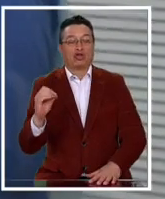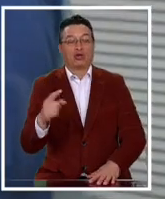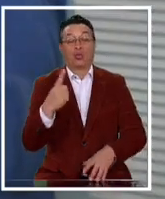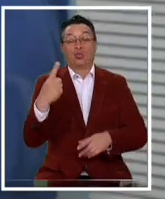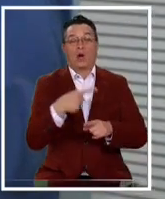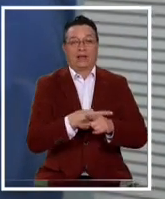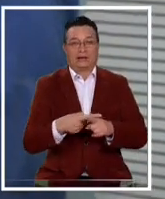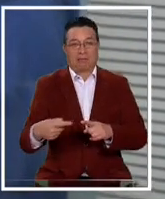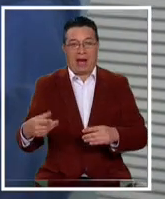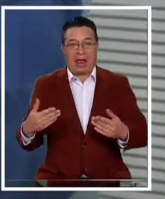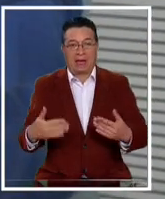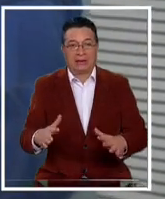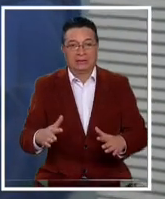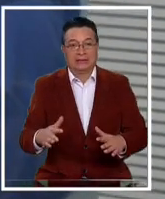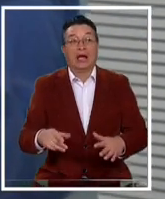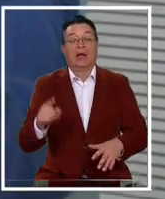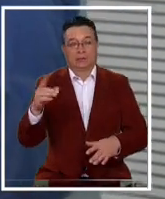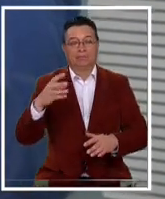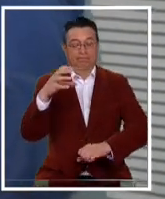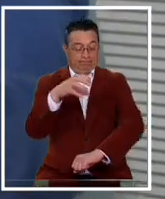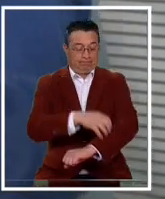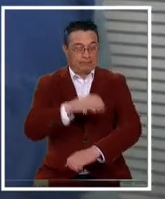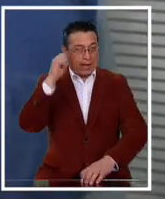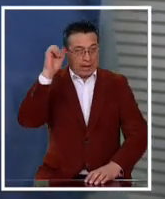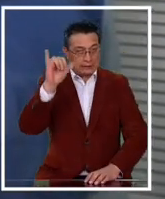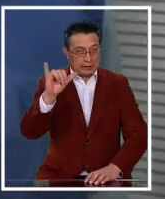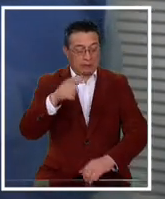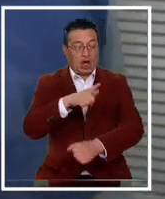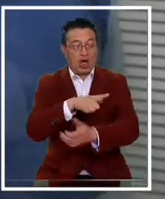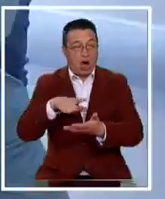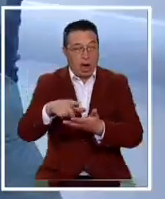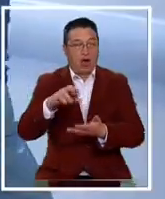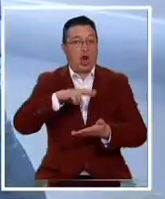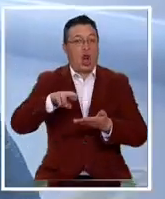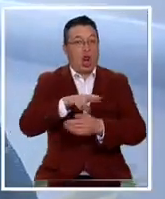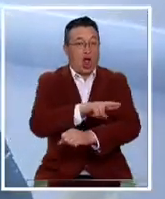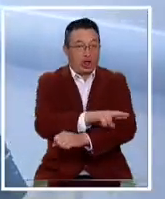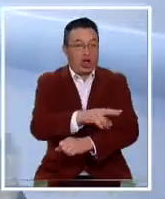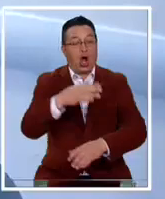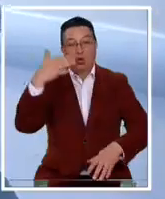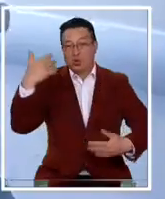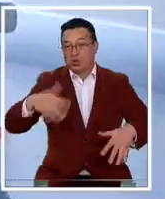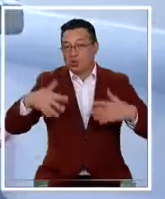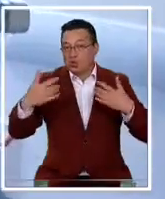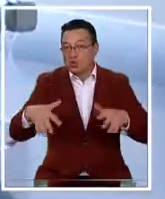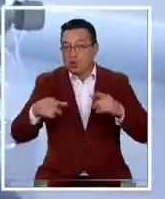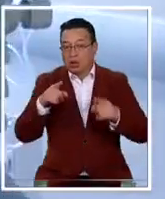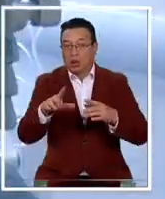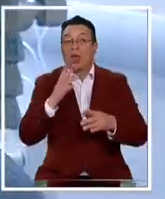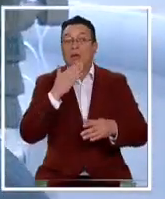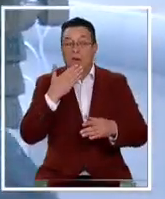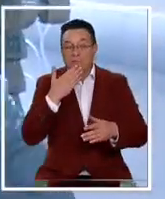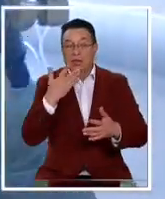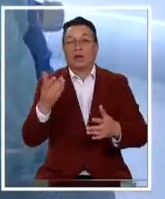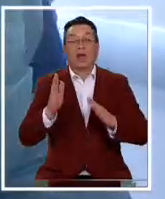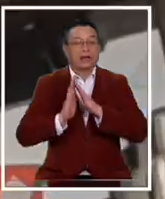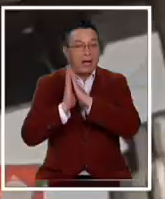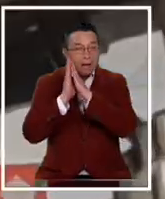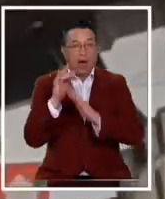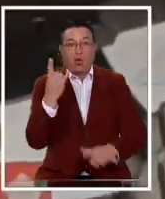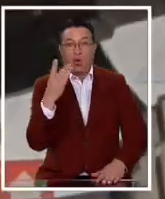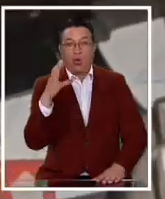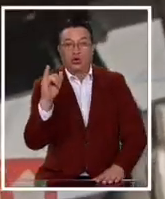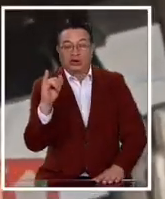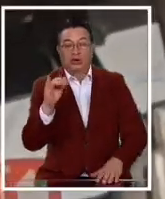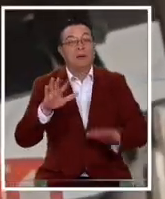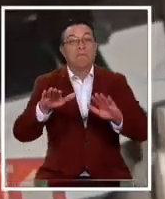una semana. Preocupan las regiones de Aysén, Los Lagos y Los Ríos. También la disponibilidad de camas UCI, que sigue